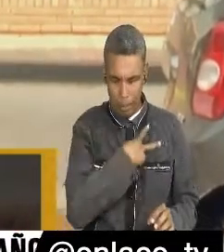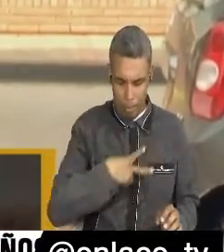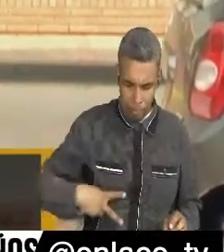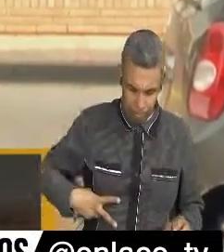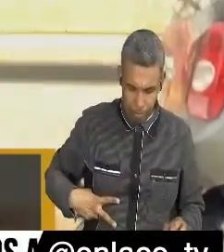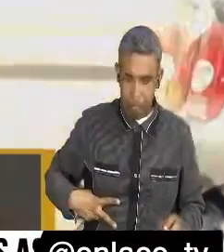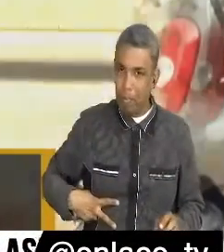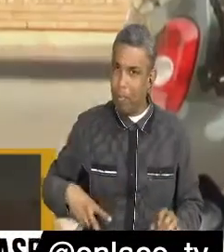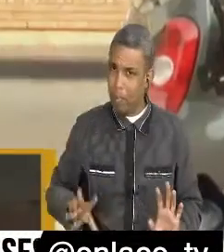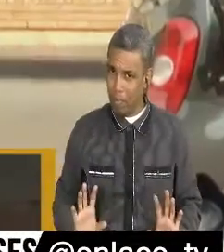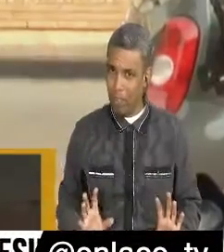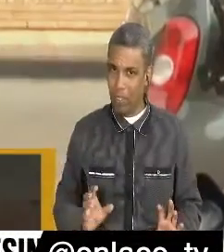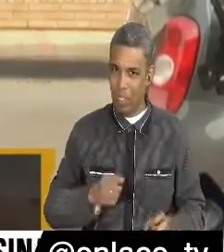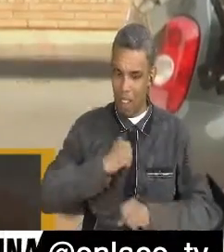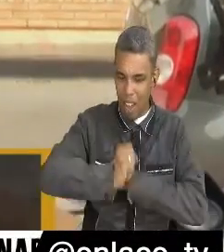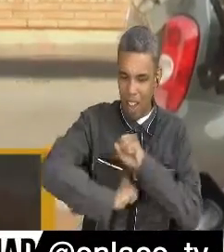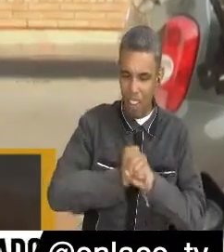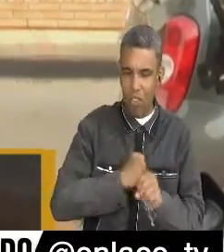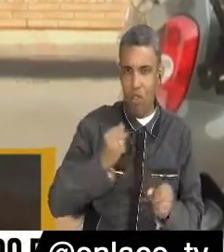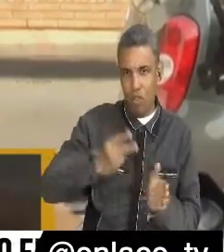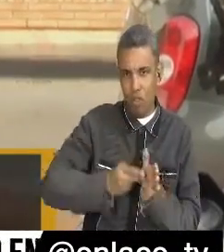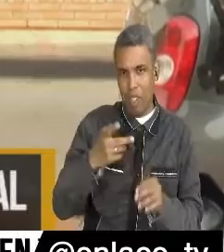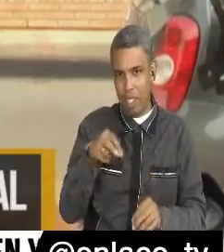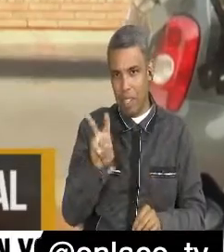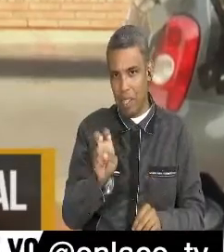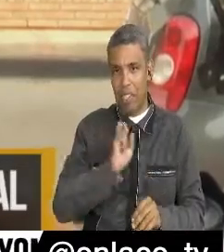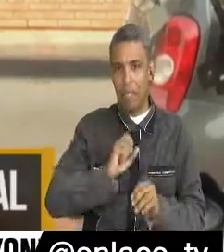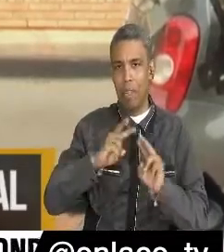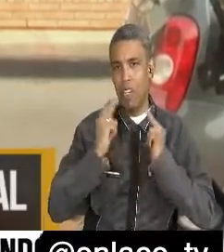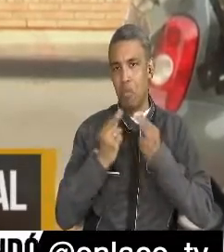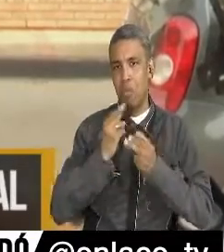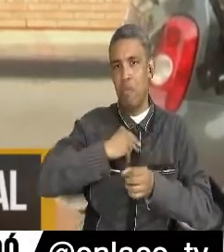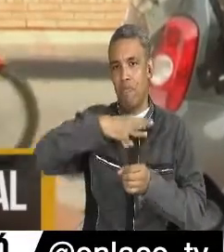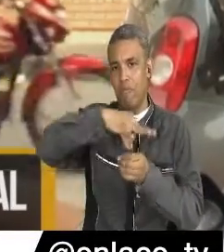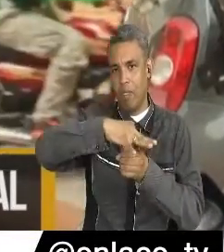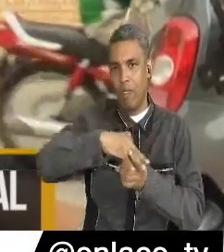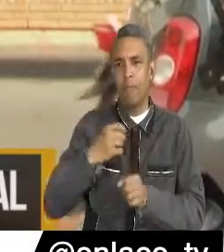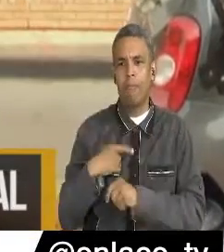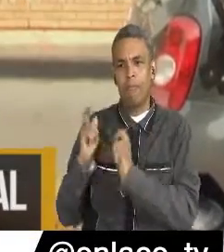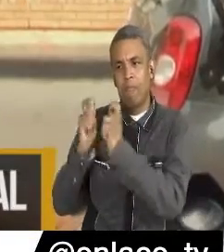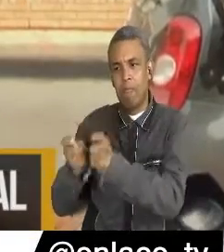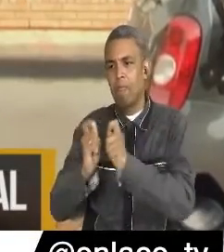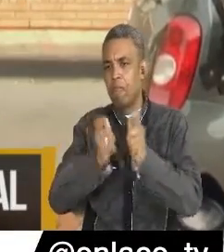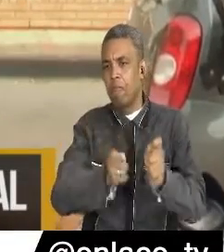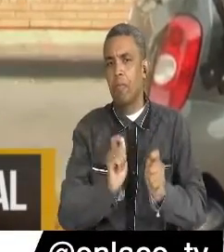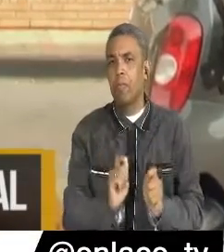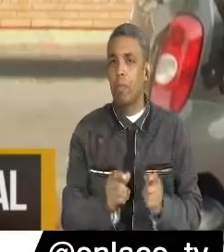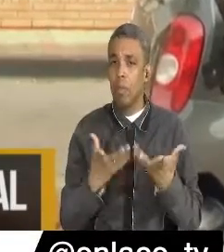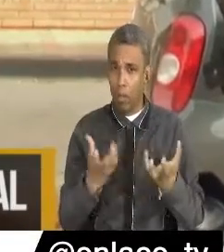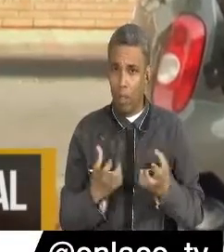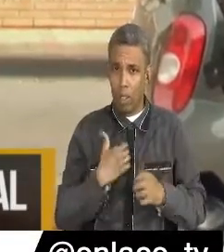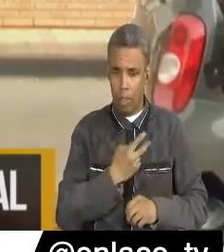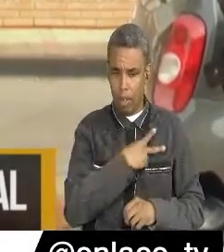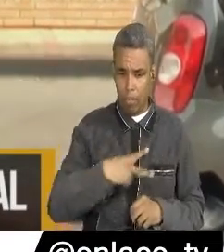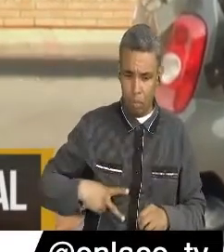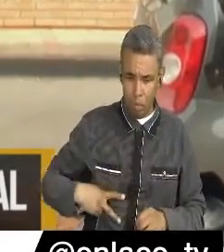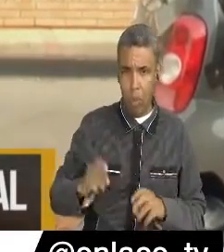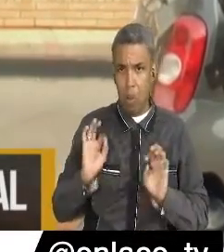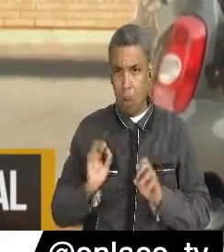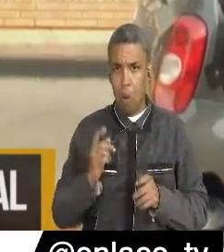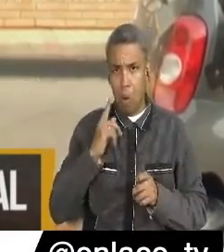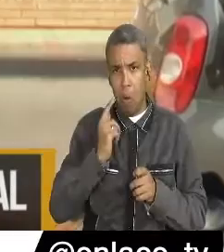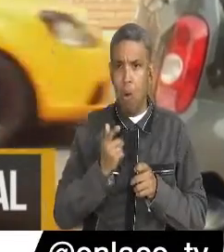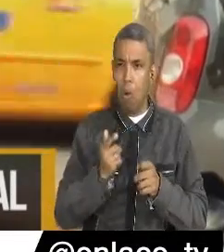por el actual año. A esta celebración de posesión de cargo podrán asistir personeros y contralores de las distintas